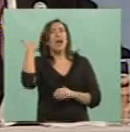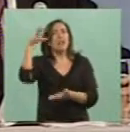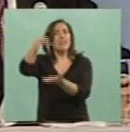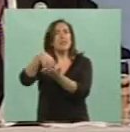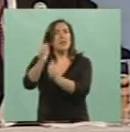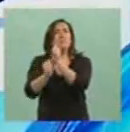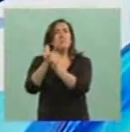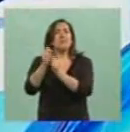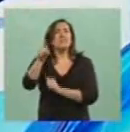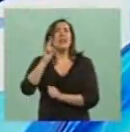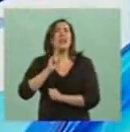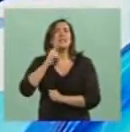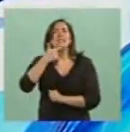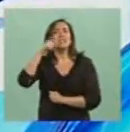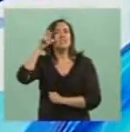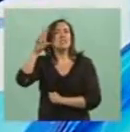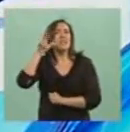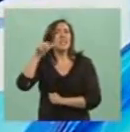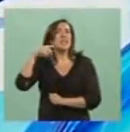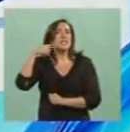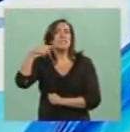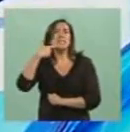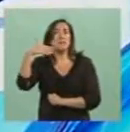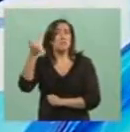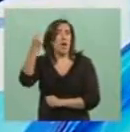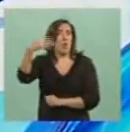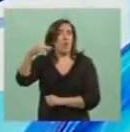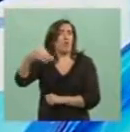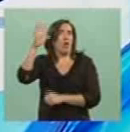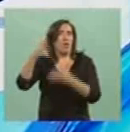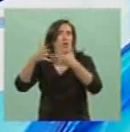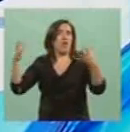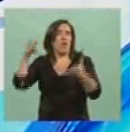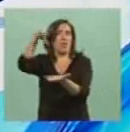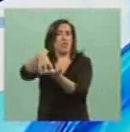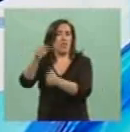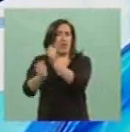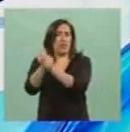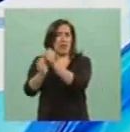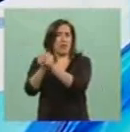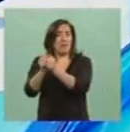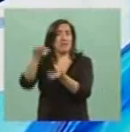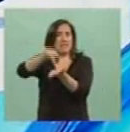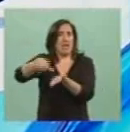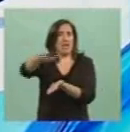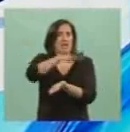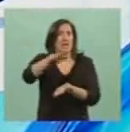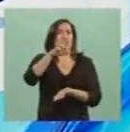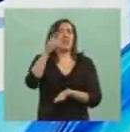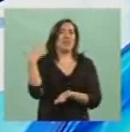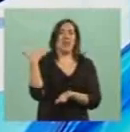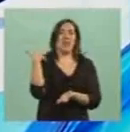Era la única gran planta industrial que tenía General Rodríguez,